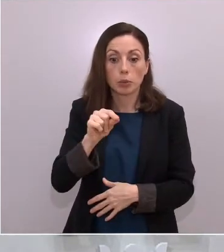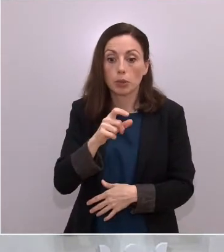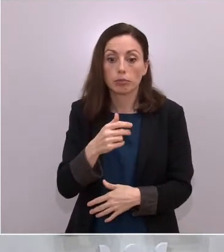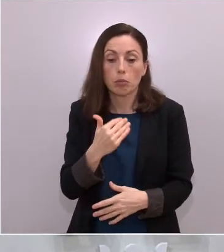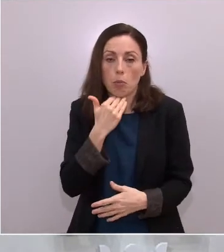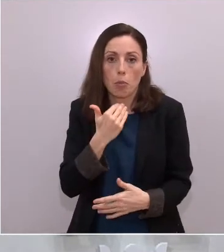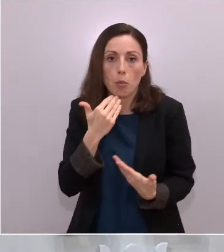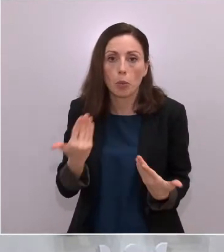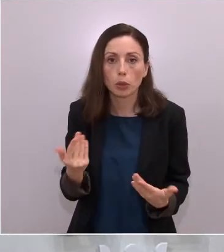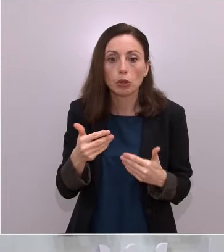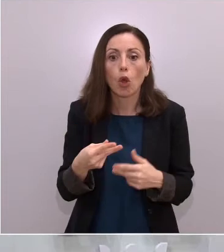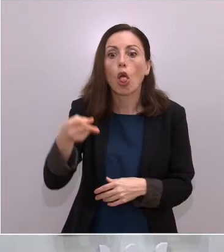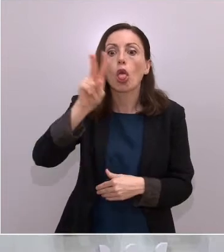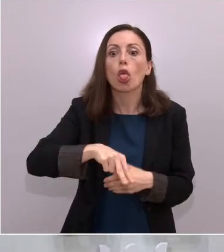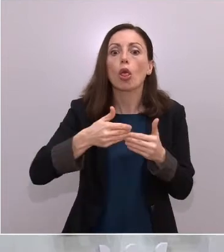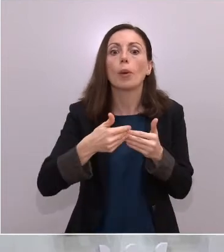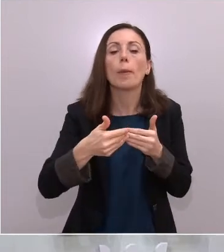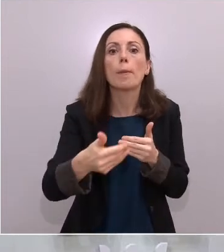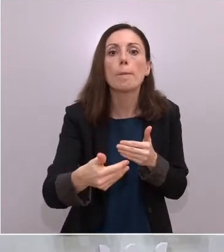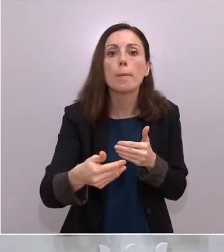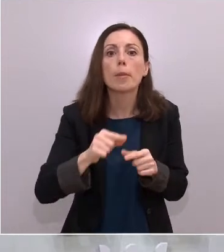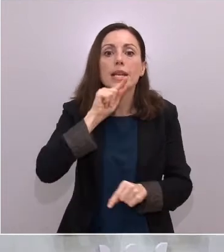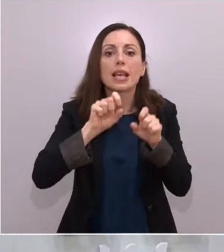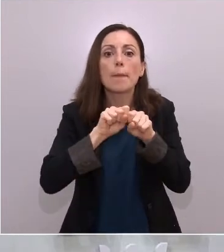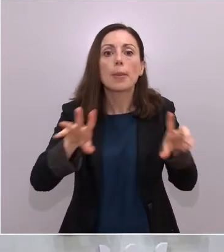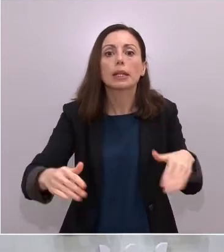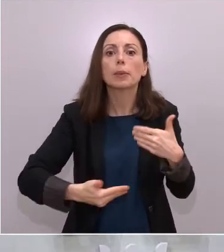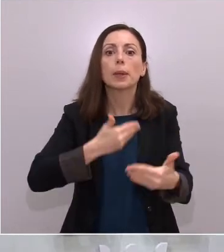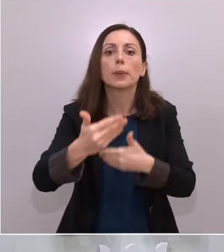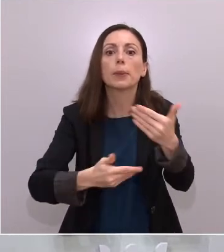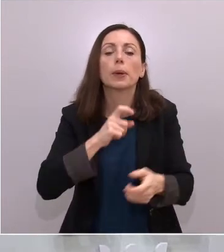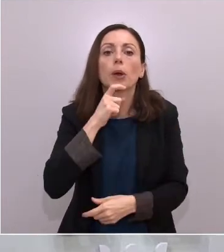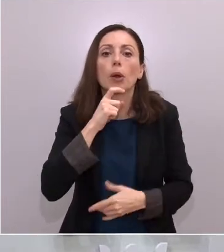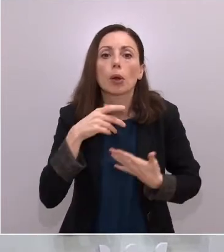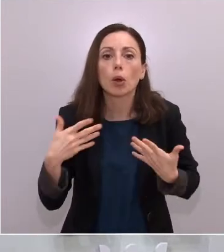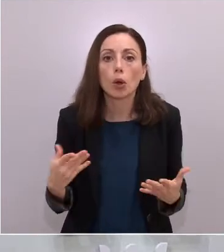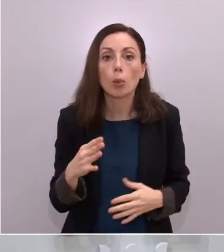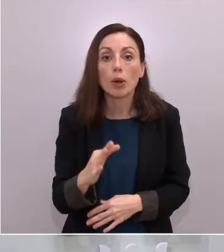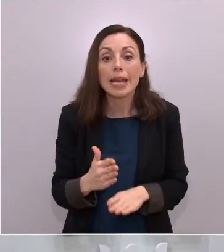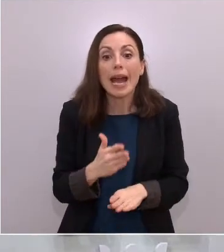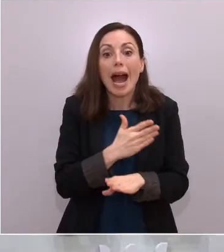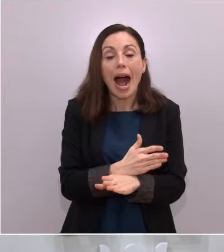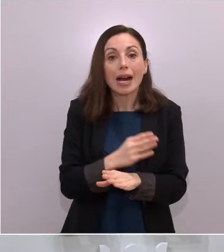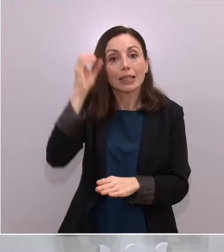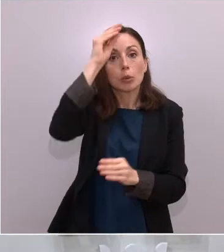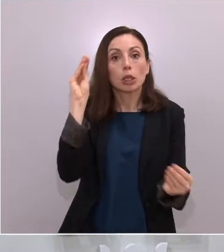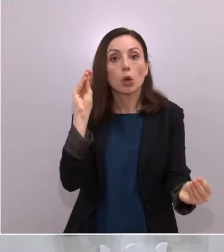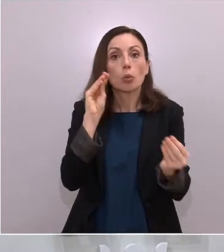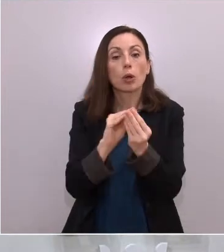sin saber dentro de 2 meses cómo ha evolucionado la pandemia y sin estar contrastadas por los criterios de las